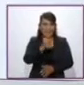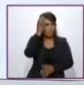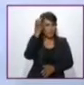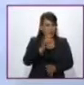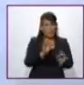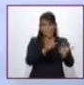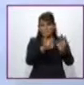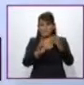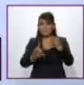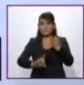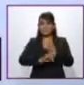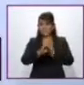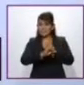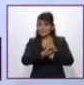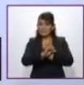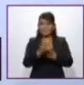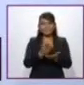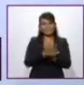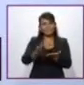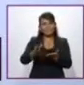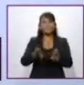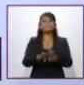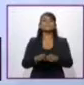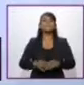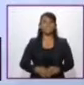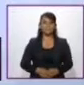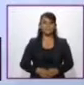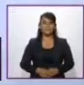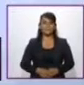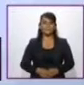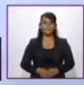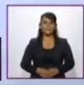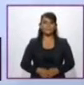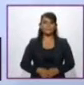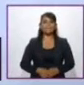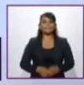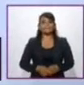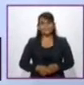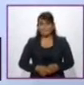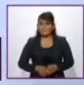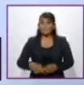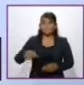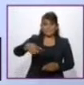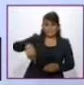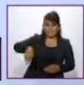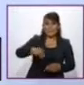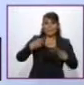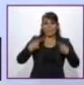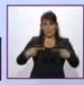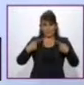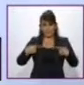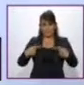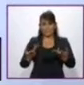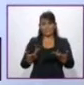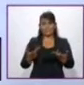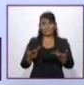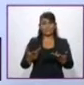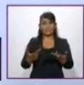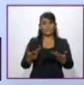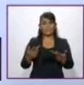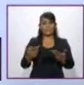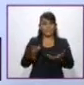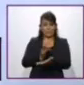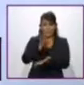Adelante. Claro. Pues son, esto de que sea, sí son muy vulnerables, pero son vulnerables todos, ¿eh?